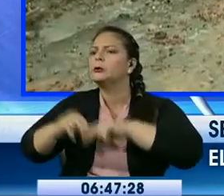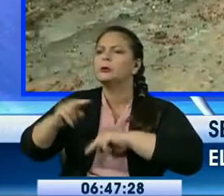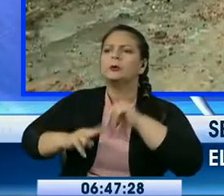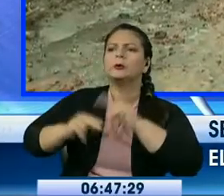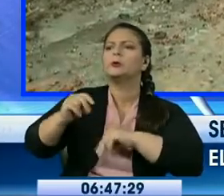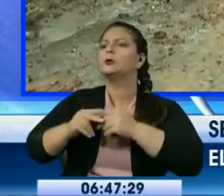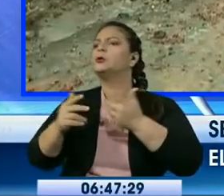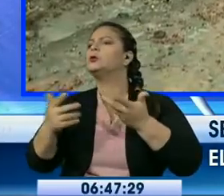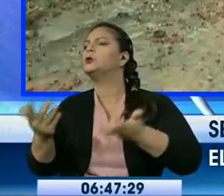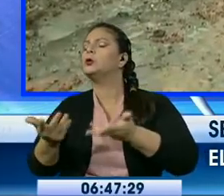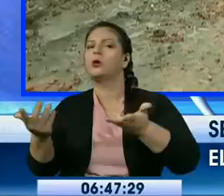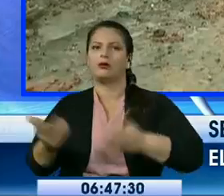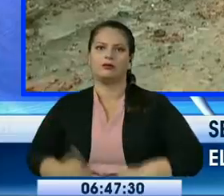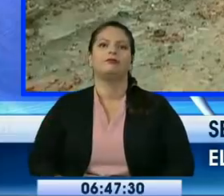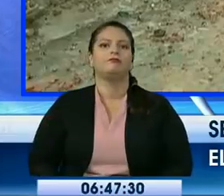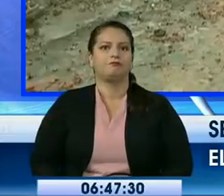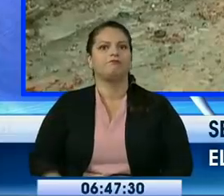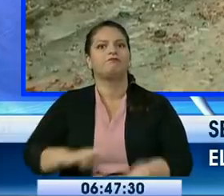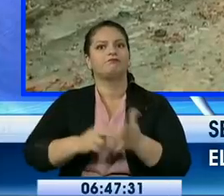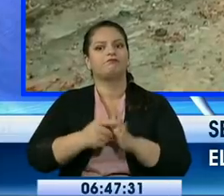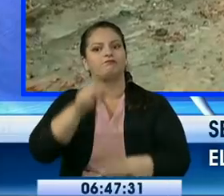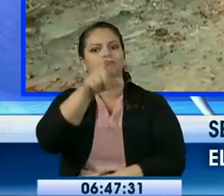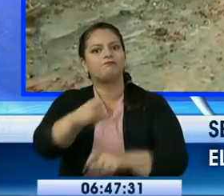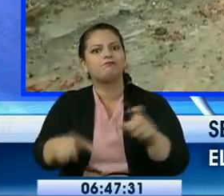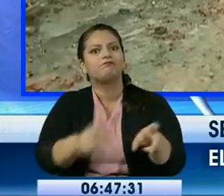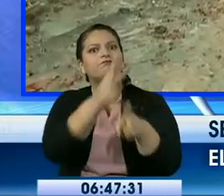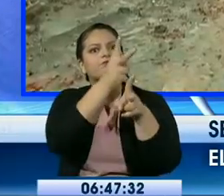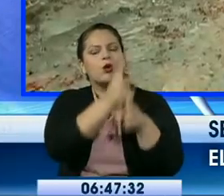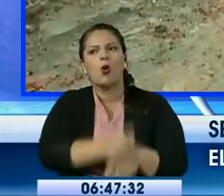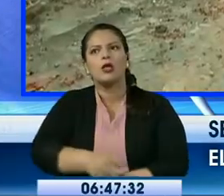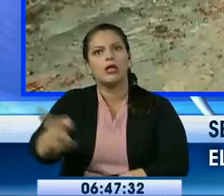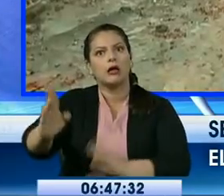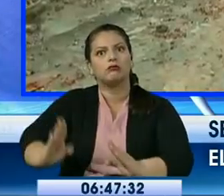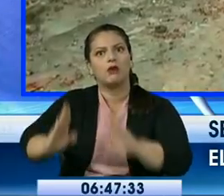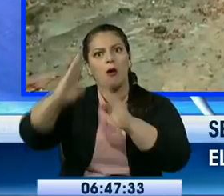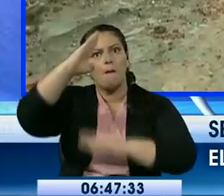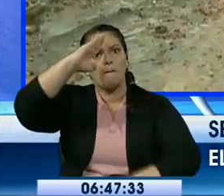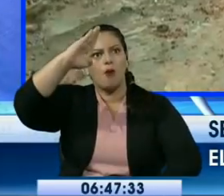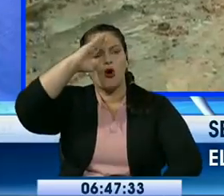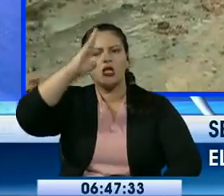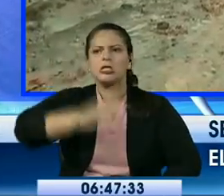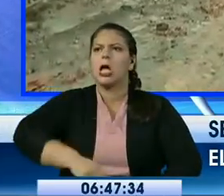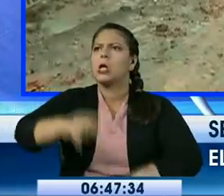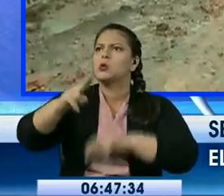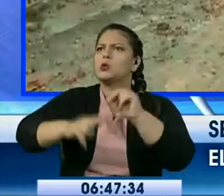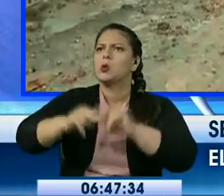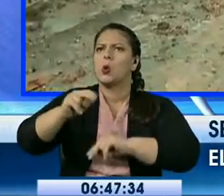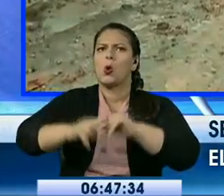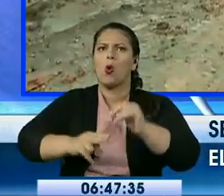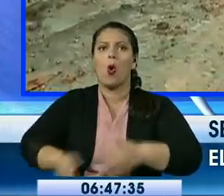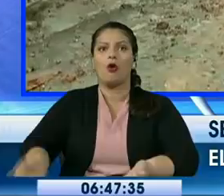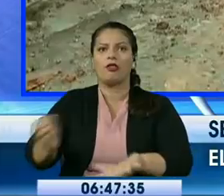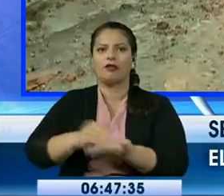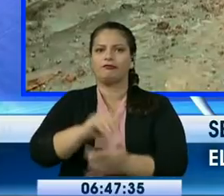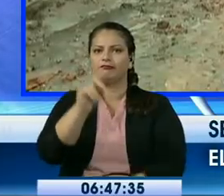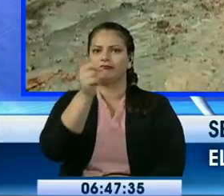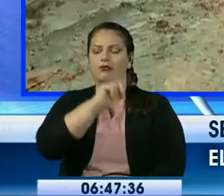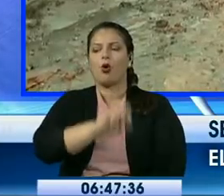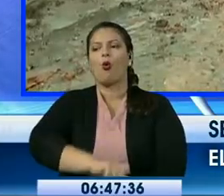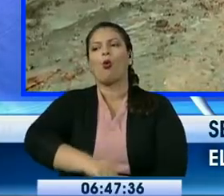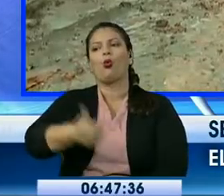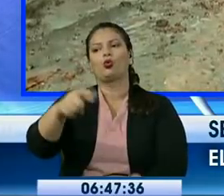Esto para precautelar la seguridad de los informados y también la seguridad de quienes viven a pocos metros